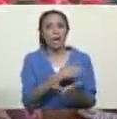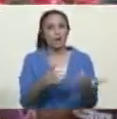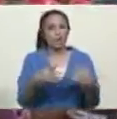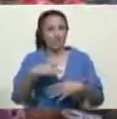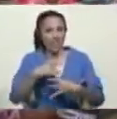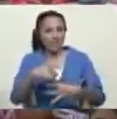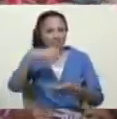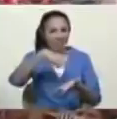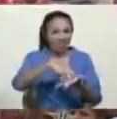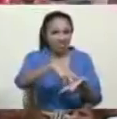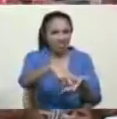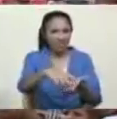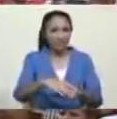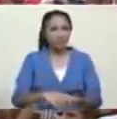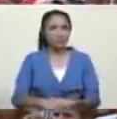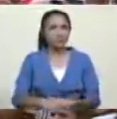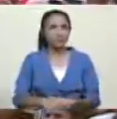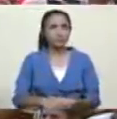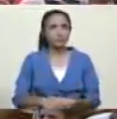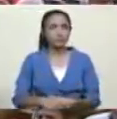intereses?